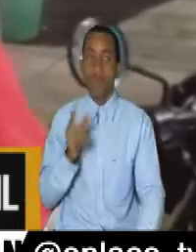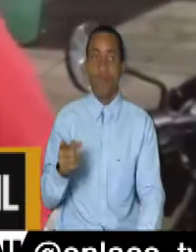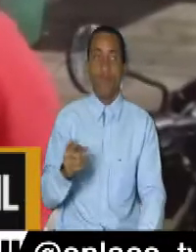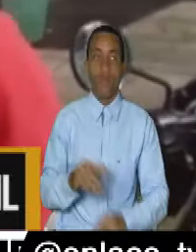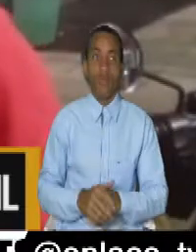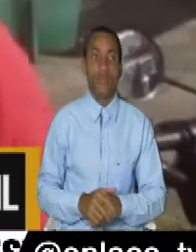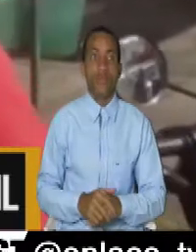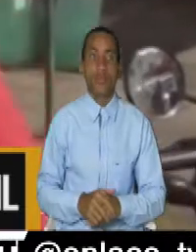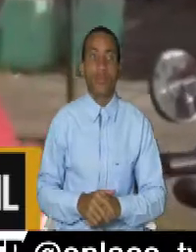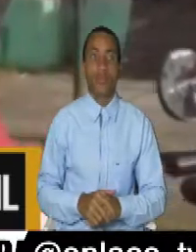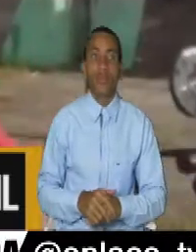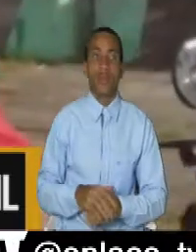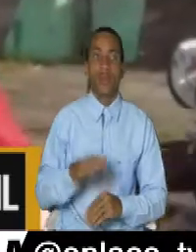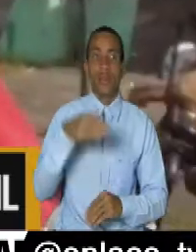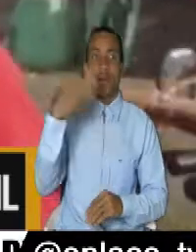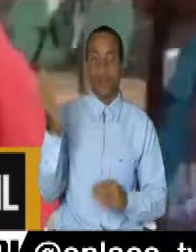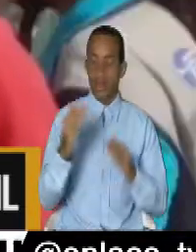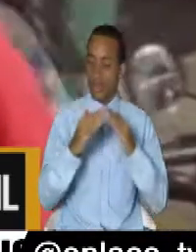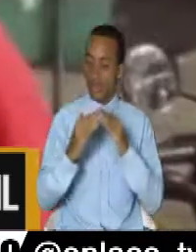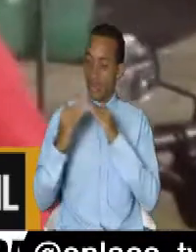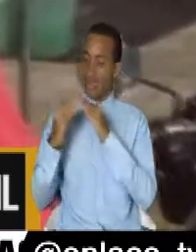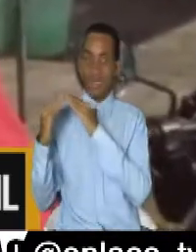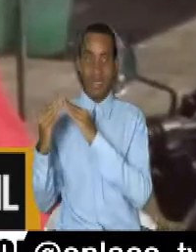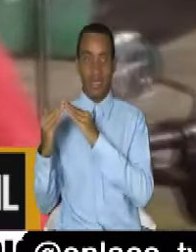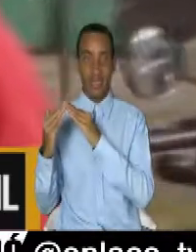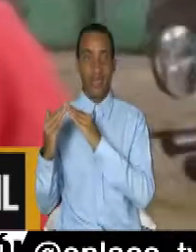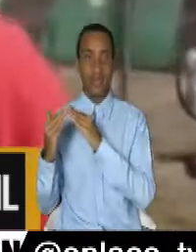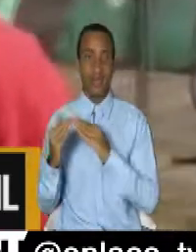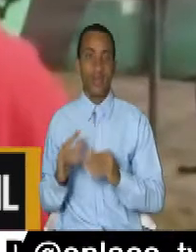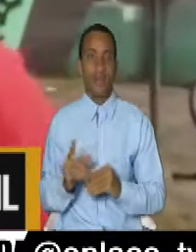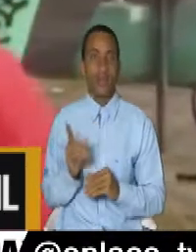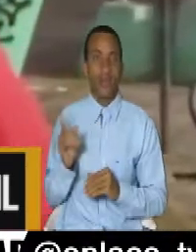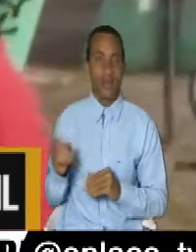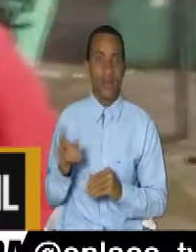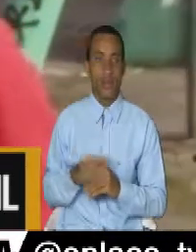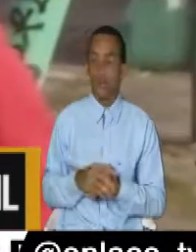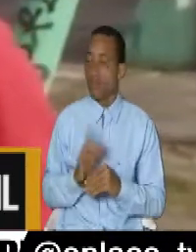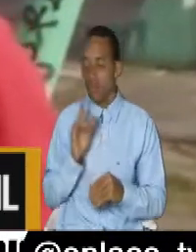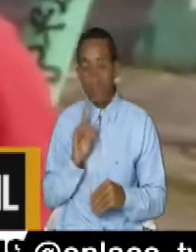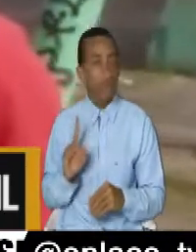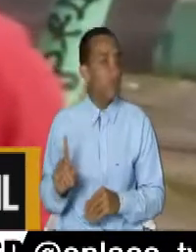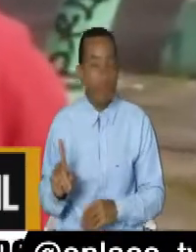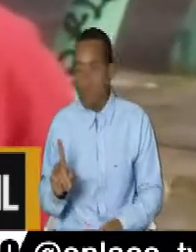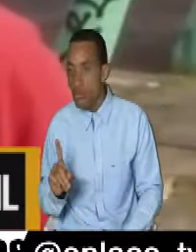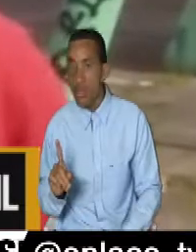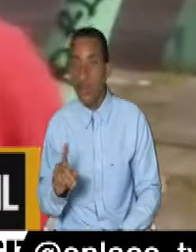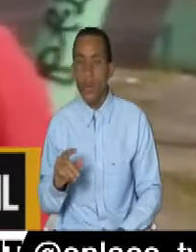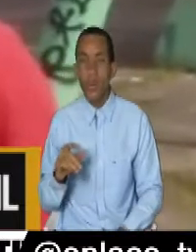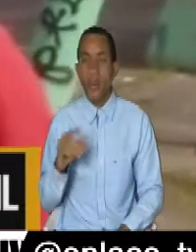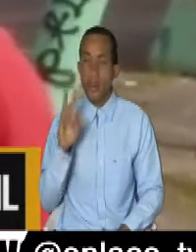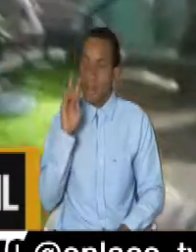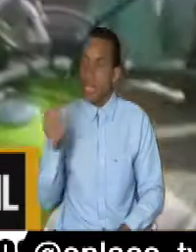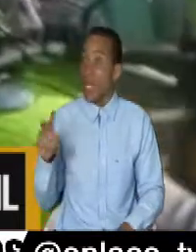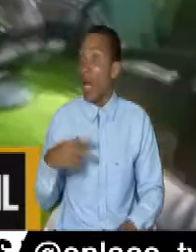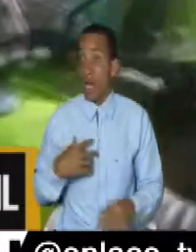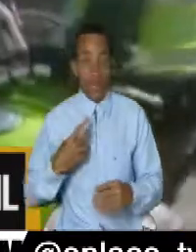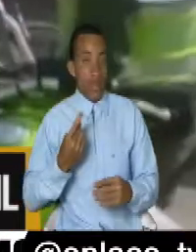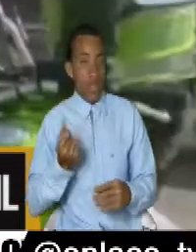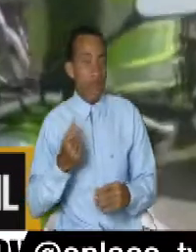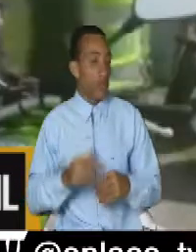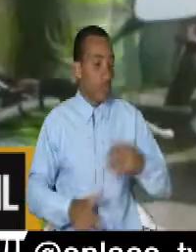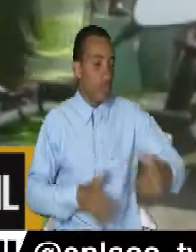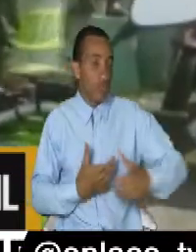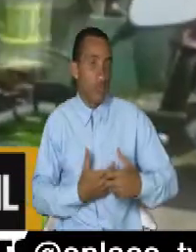tres locales al lado de mi local, cuando el amigo entró al local y yo vi que salió rápidamente con una caja en la